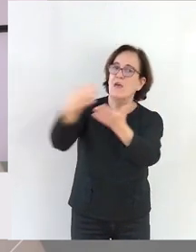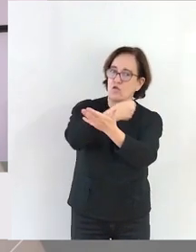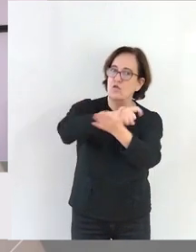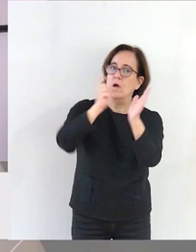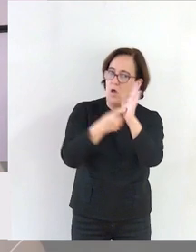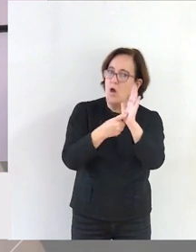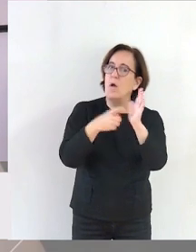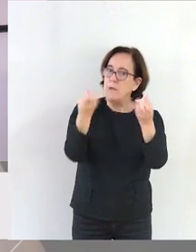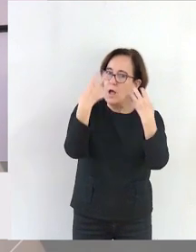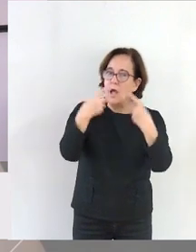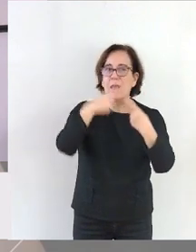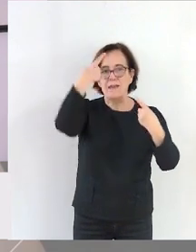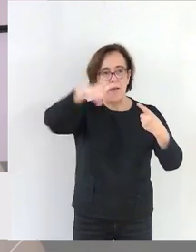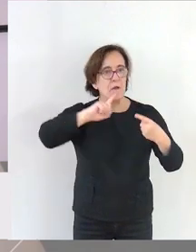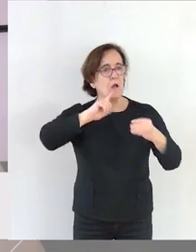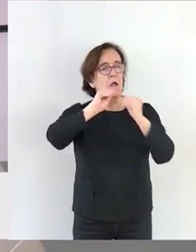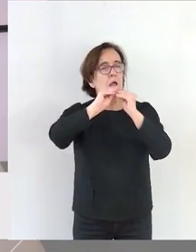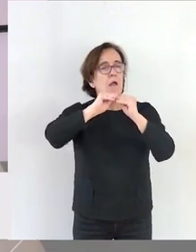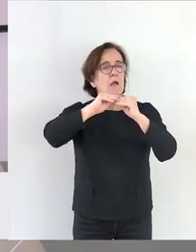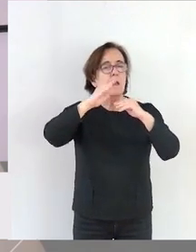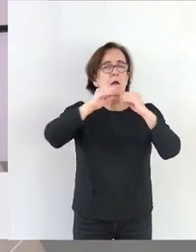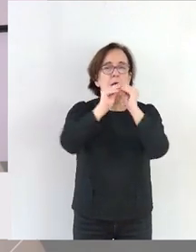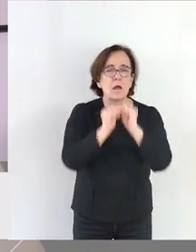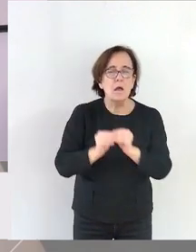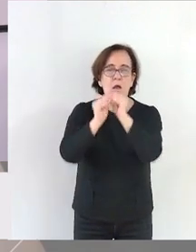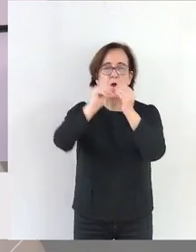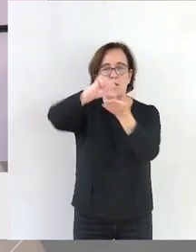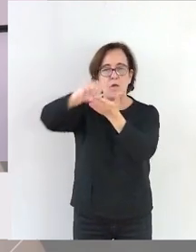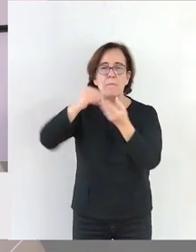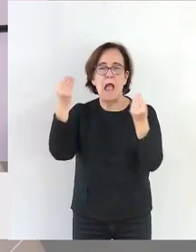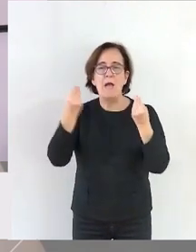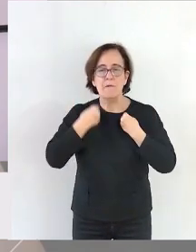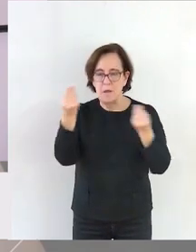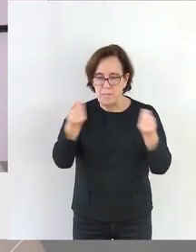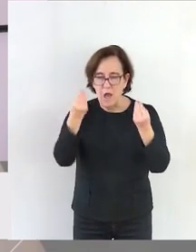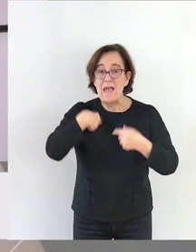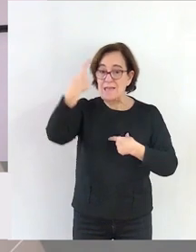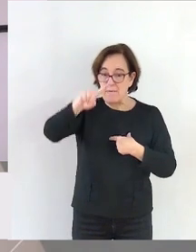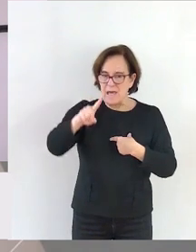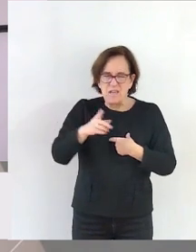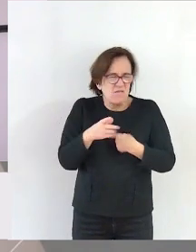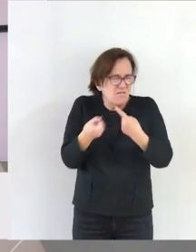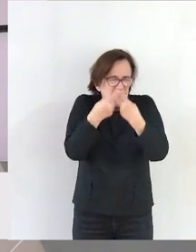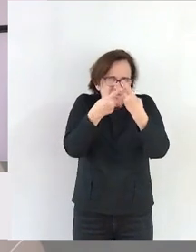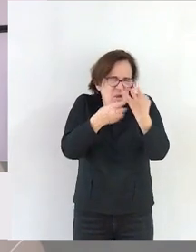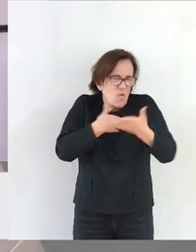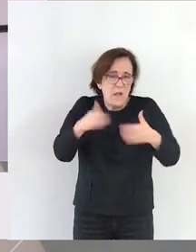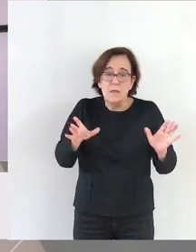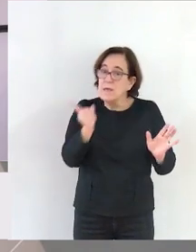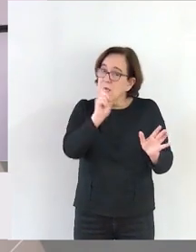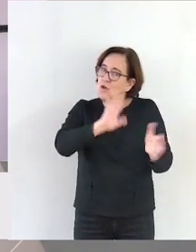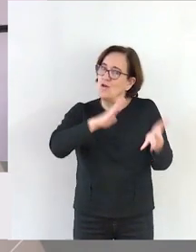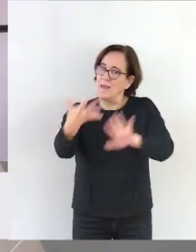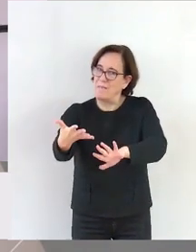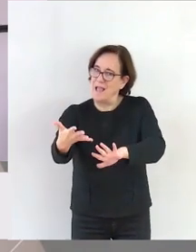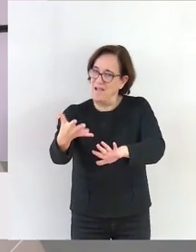es decir sabemos cómo construir las ciudades para que todo el mundo viva mejor sabemos lo que quieras y sin embargo no se